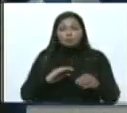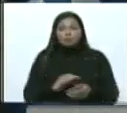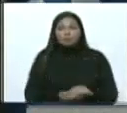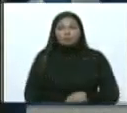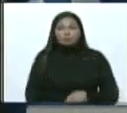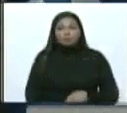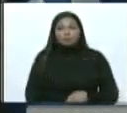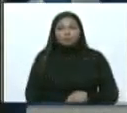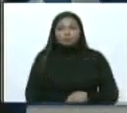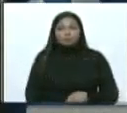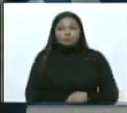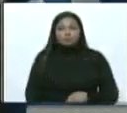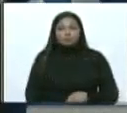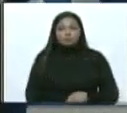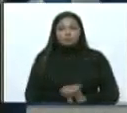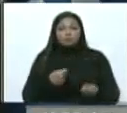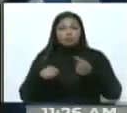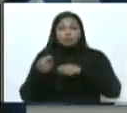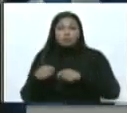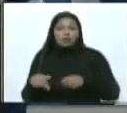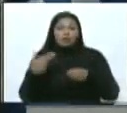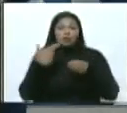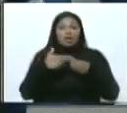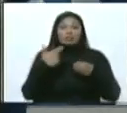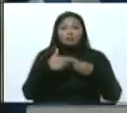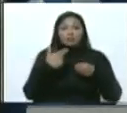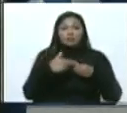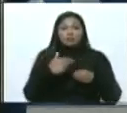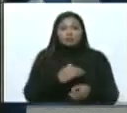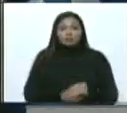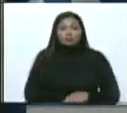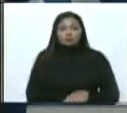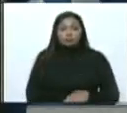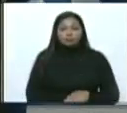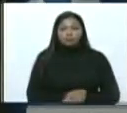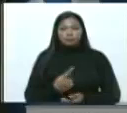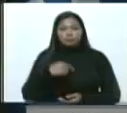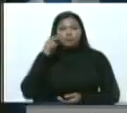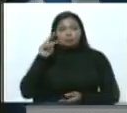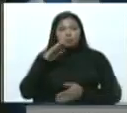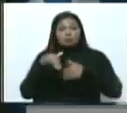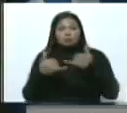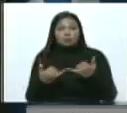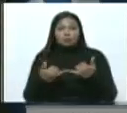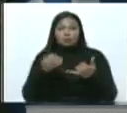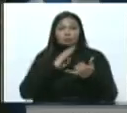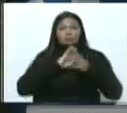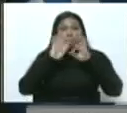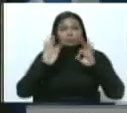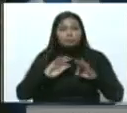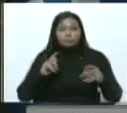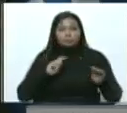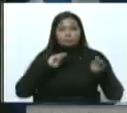que trafican con combustible. Vean ustedes que el cambio ha